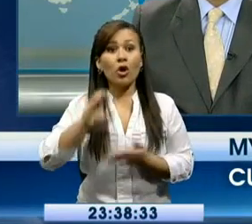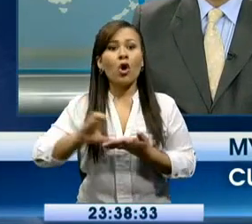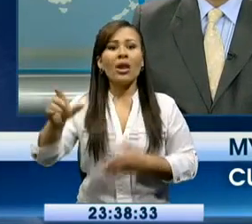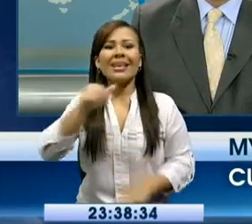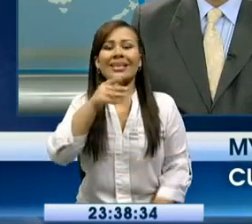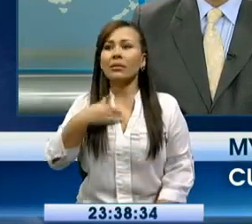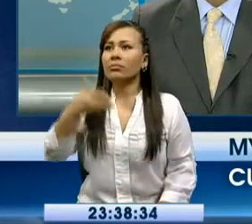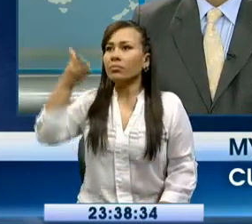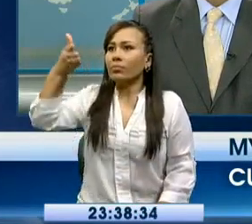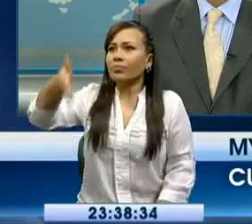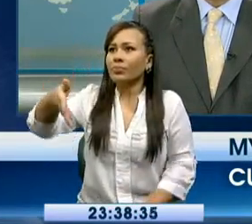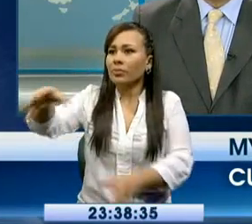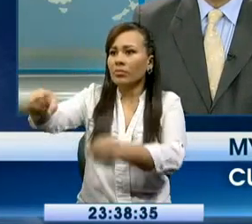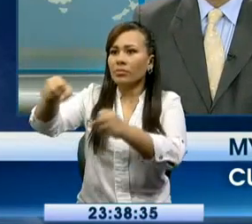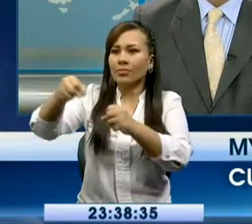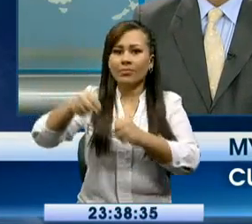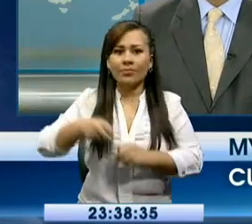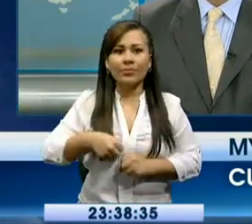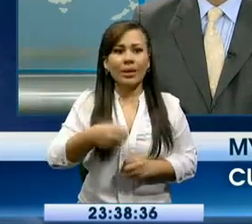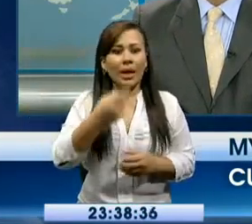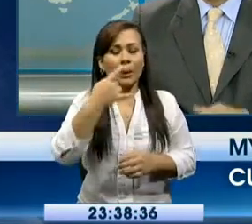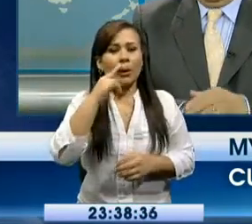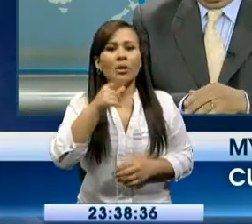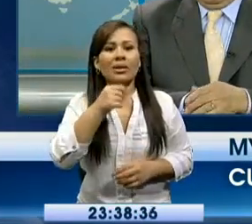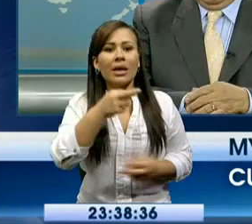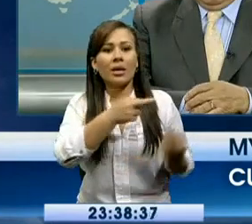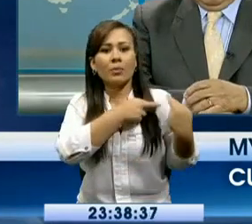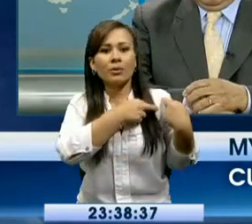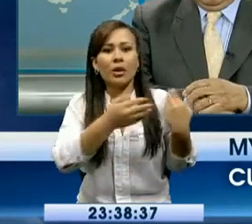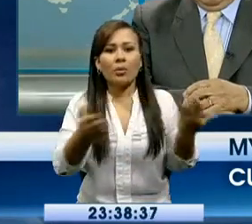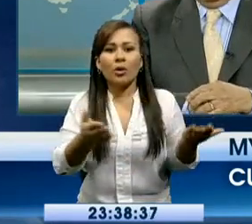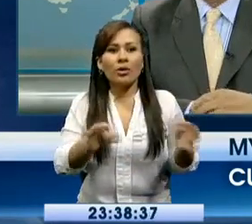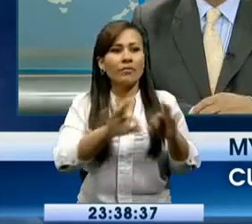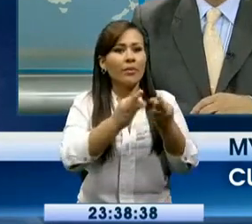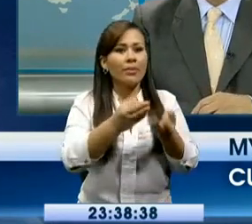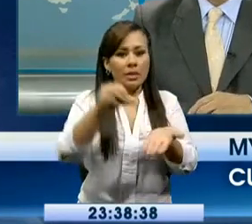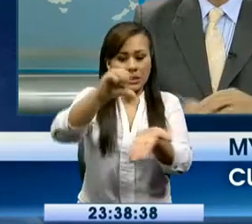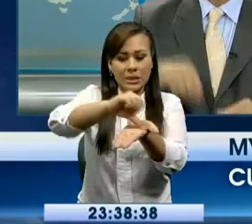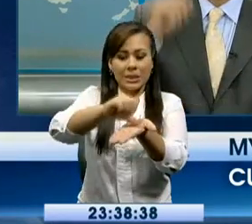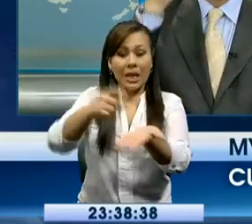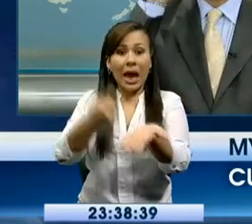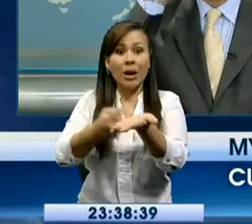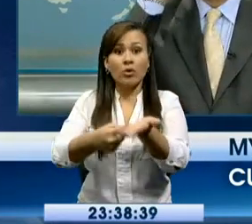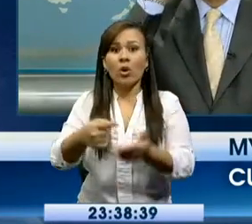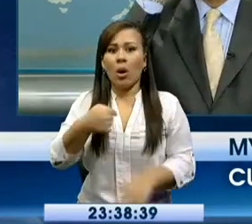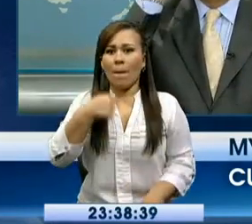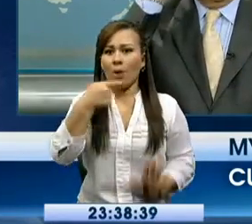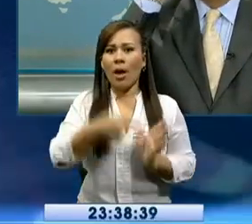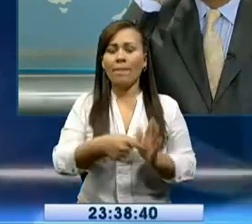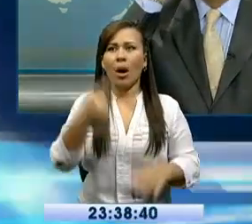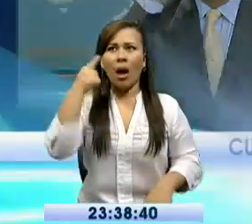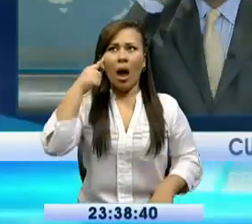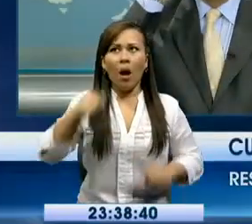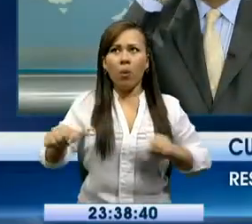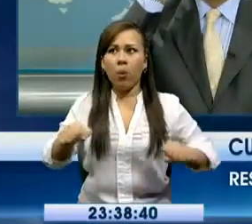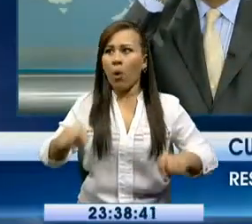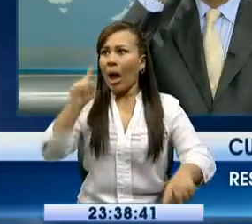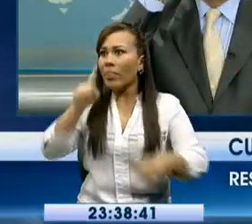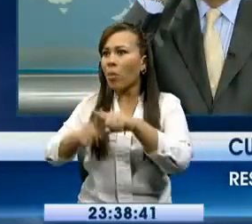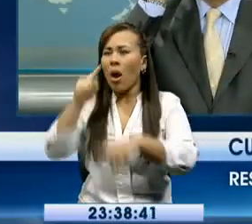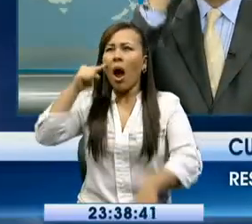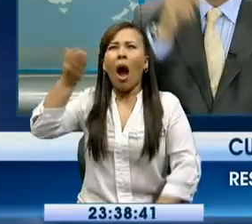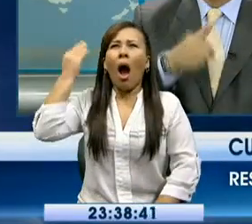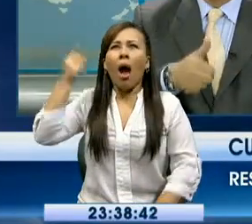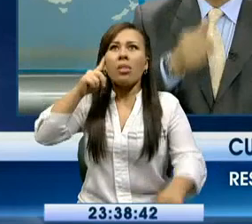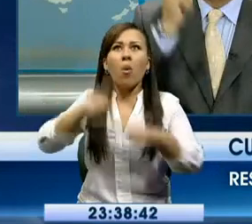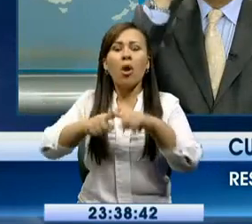¿quién lo va a ir a ver? ¿Quién va a ver? Establecer como familia un punto de reunión, un número telefónico o algo por el estilo, porque este evento nos